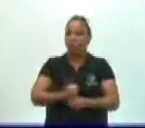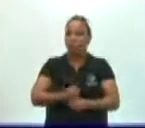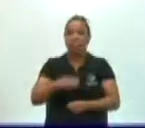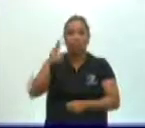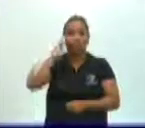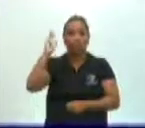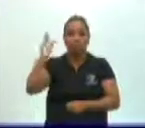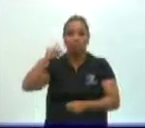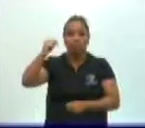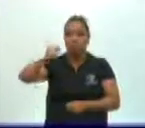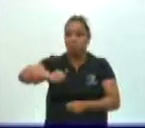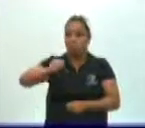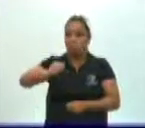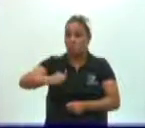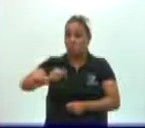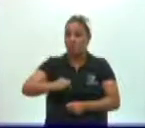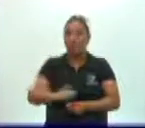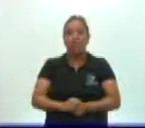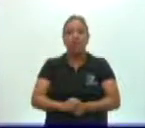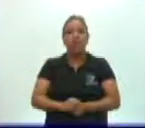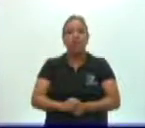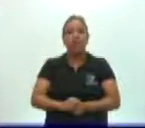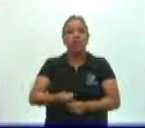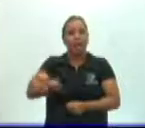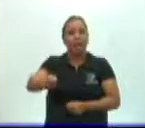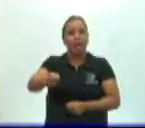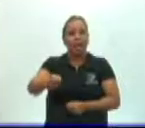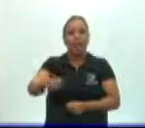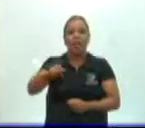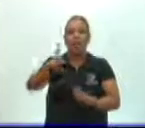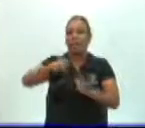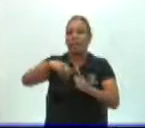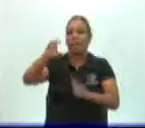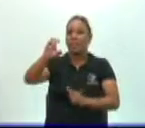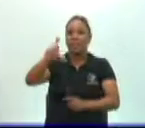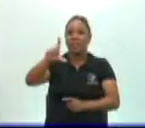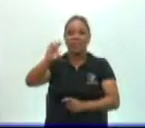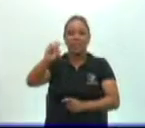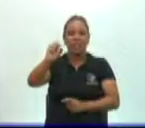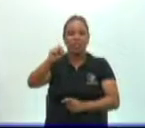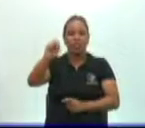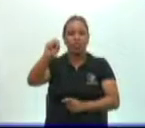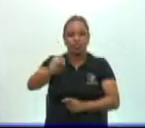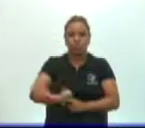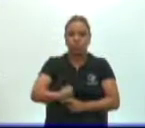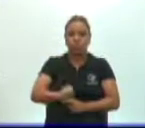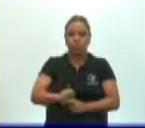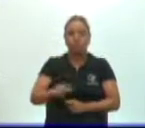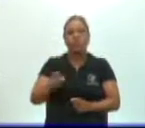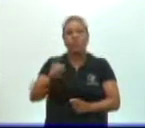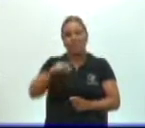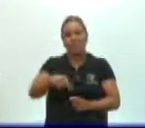prepara nuestra cadena hermana Telesur este hecho tan trascendental que fue la Comuna de París.